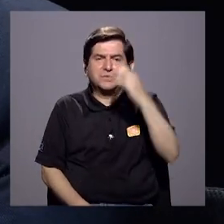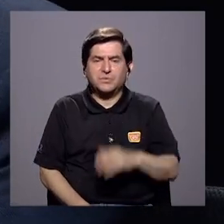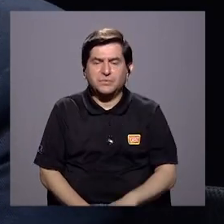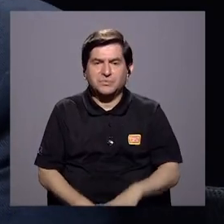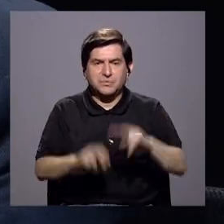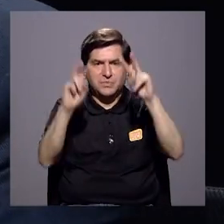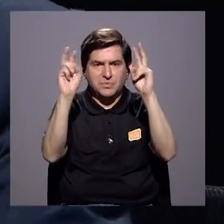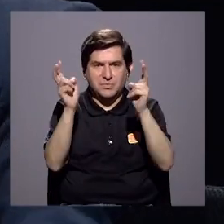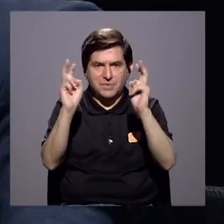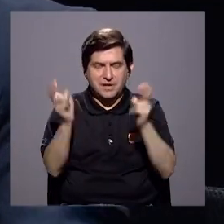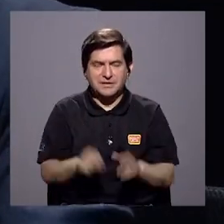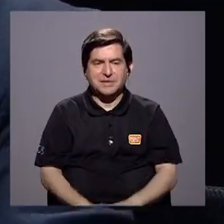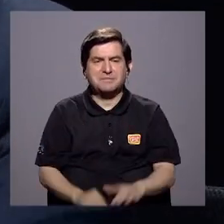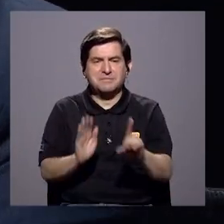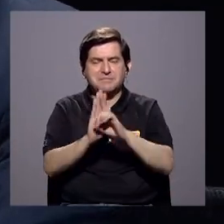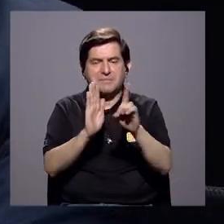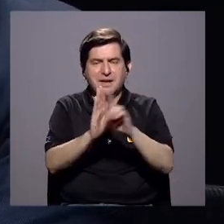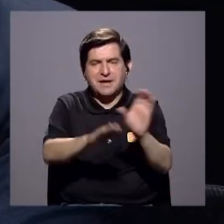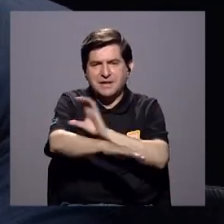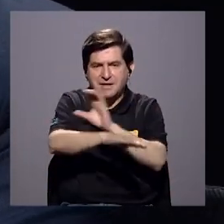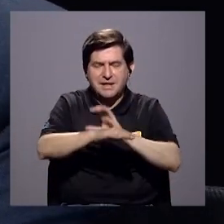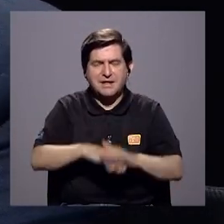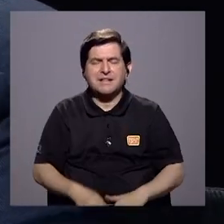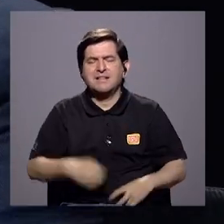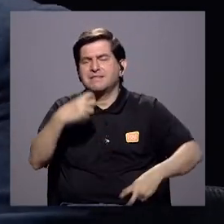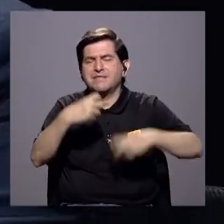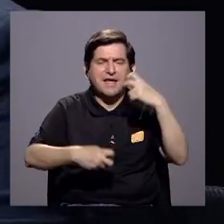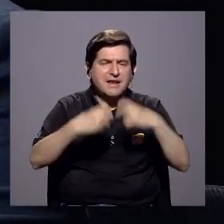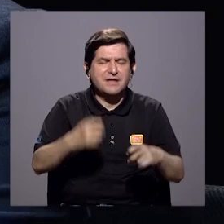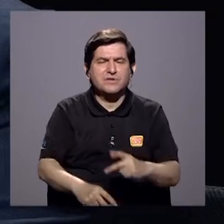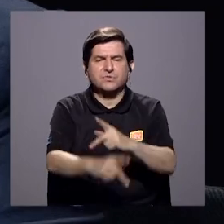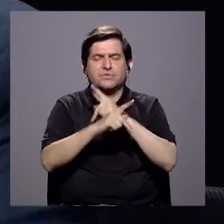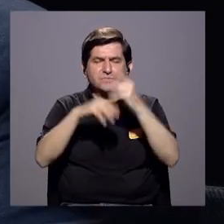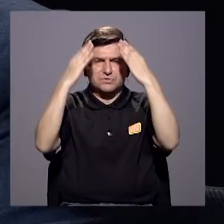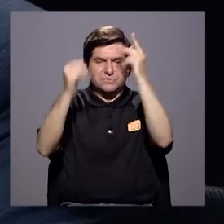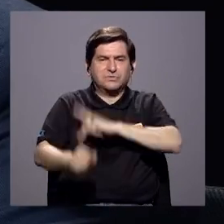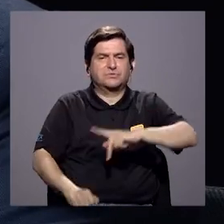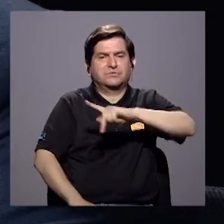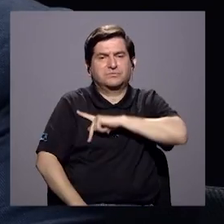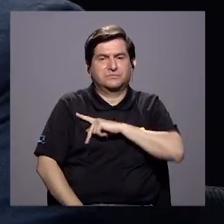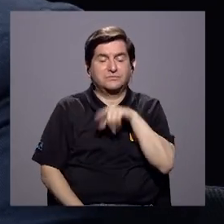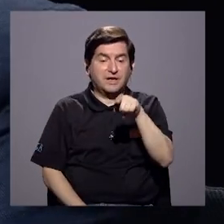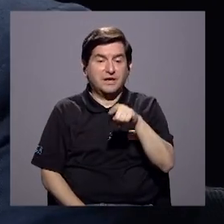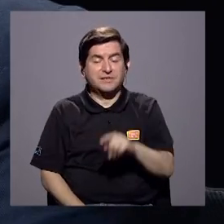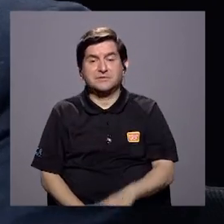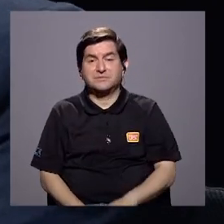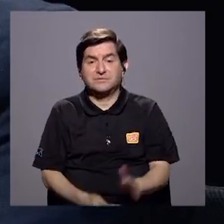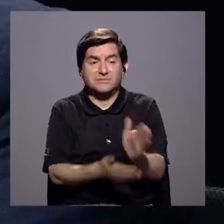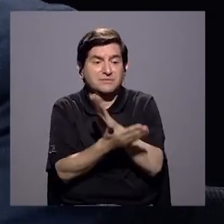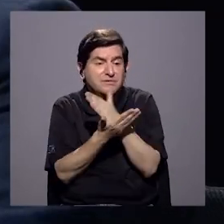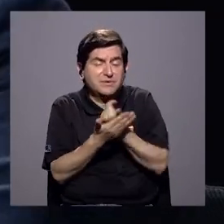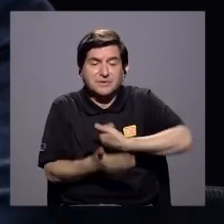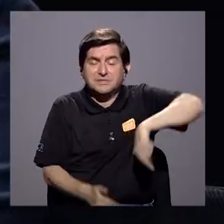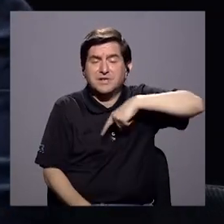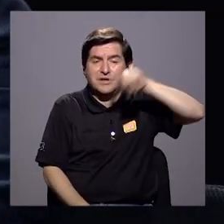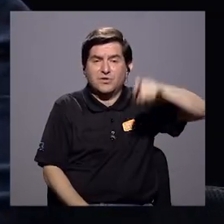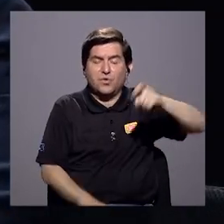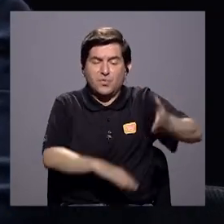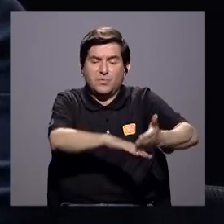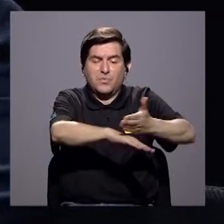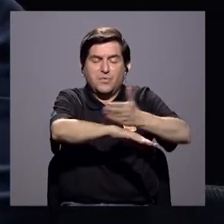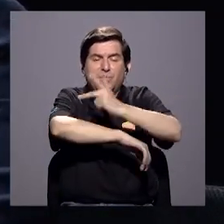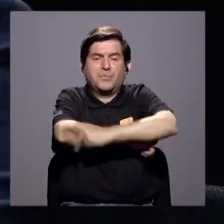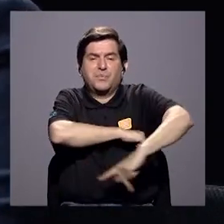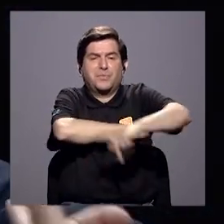sobre temas de derecho informático delitos informáticos protección de datos personales y esto en 'la ese es algo lo que debemos avanzar